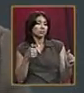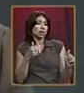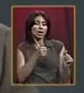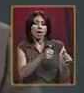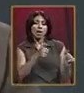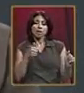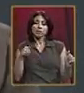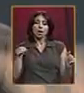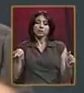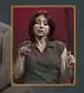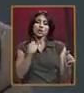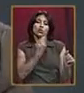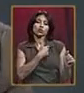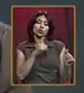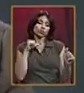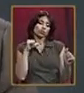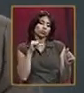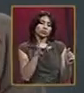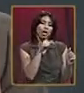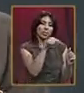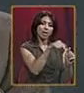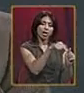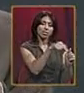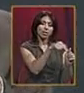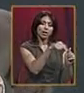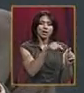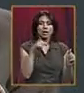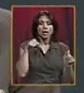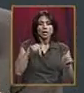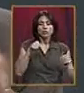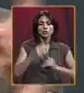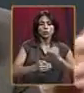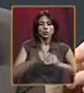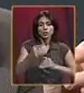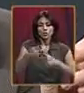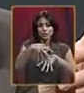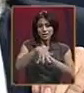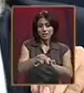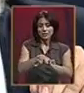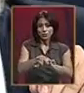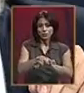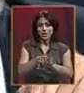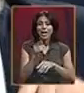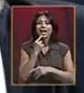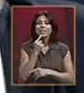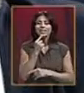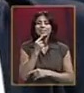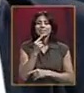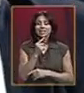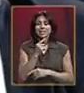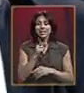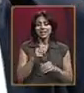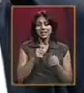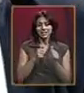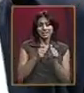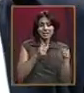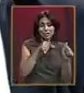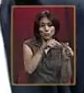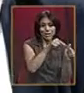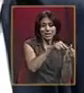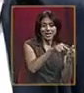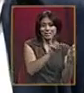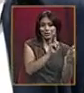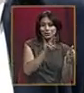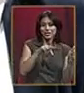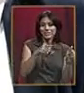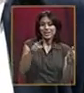seguimos adelante, claro, en estos procesos de integración. Al decir seguimos adelante, no es que yo estoy diciendo que ellos están en mejores condiciones que nosotros, ¿verdad?